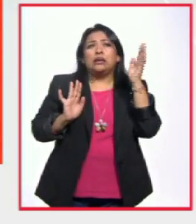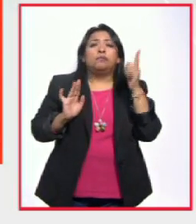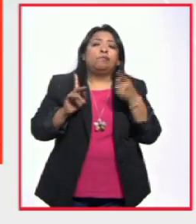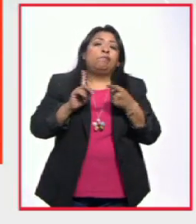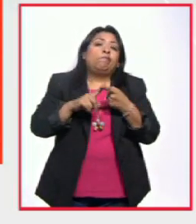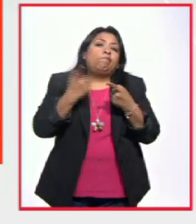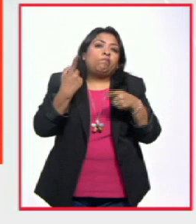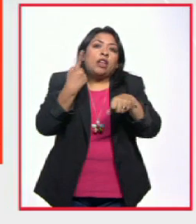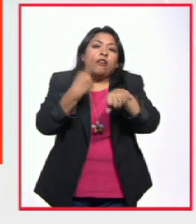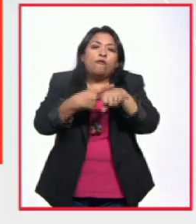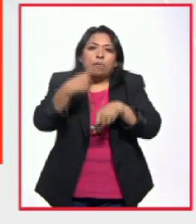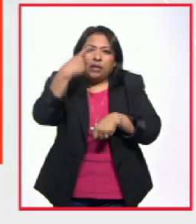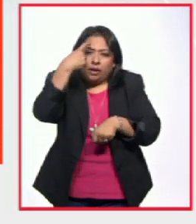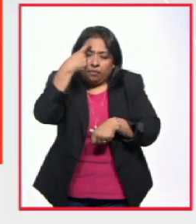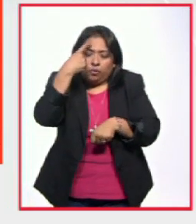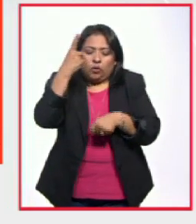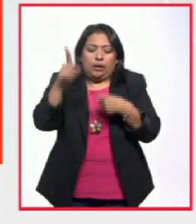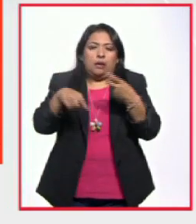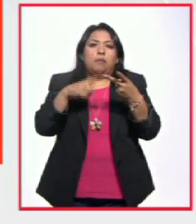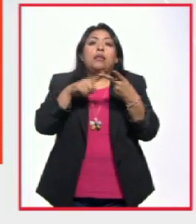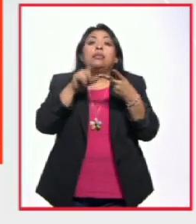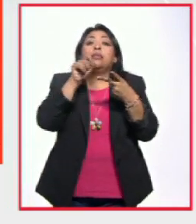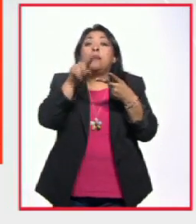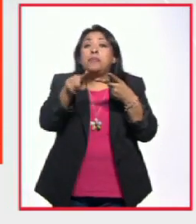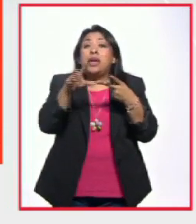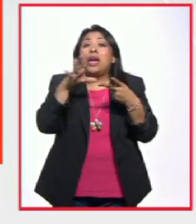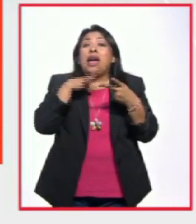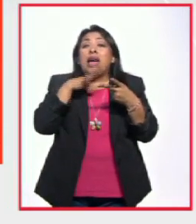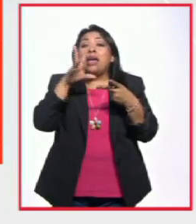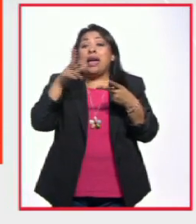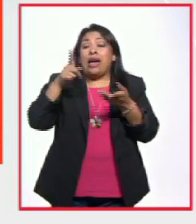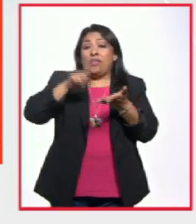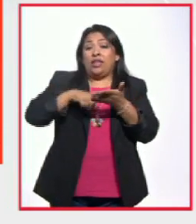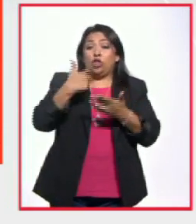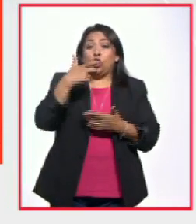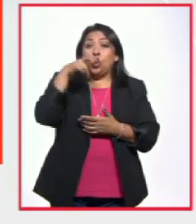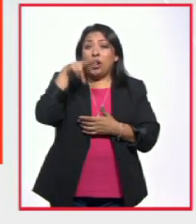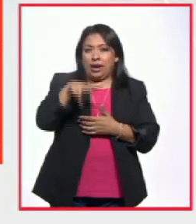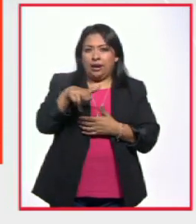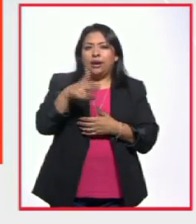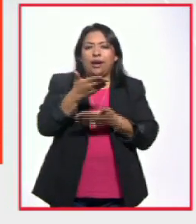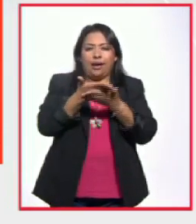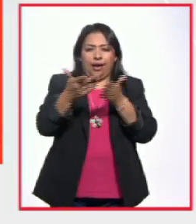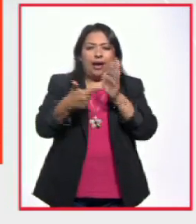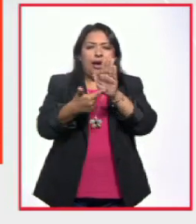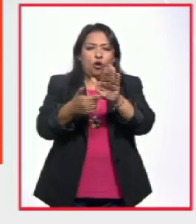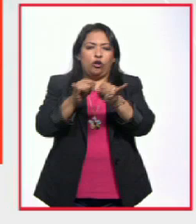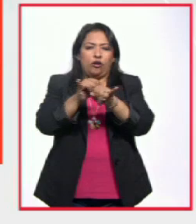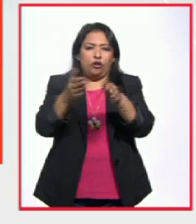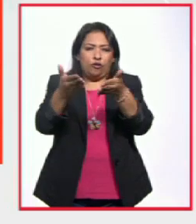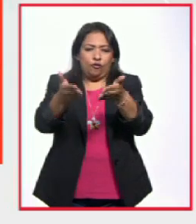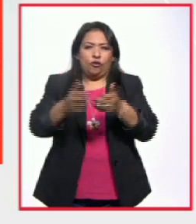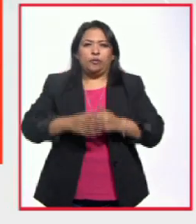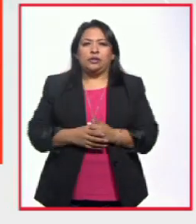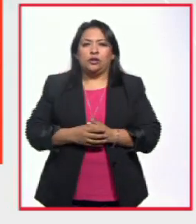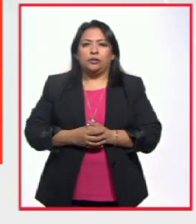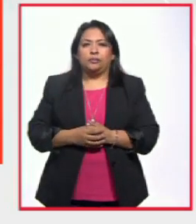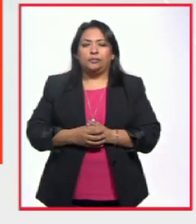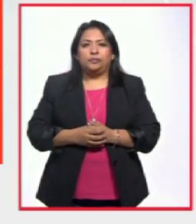ser enfermedades mentales, desde luego, pero también hay una base genética, que es lo que vamos a ver en la siguiente parte del reportaje. Vamos